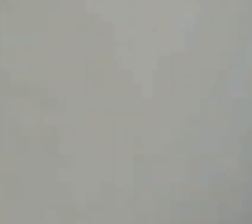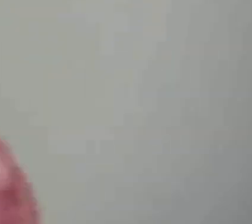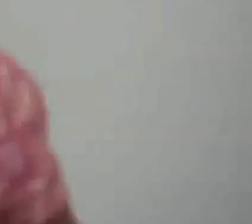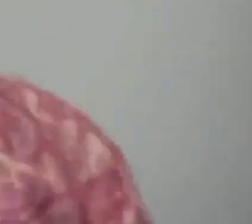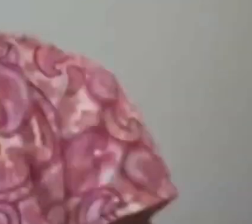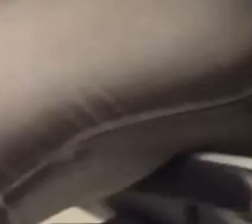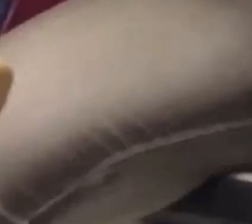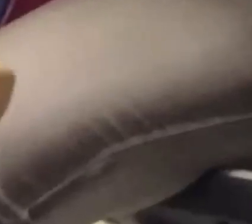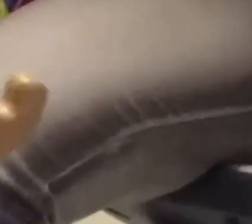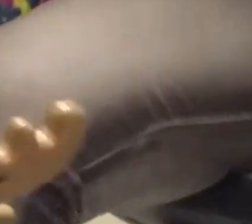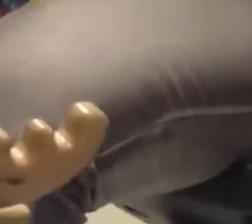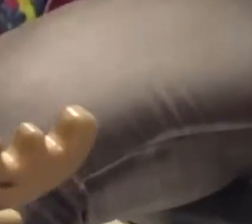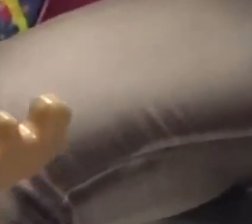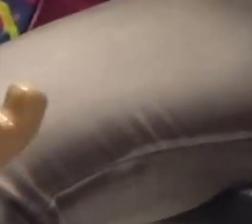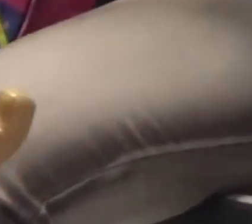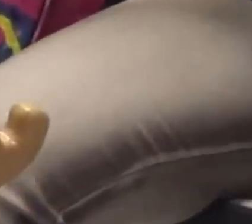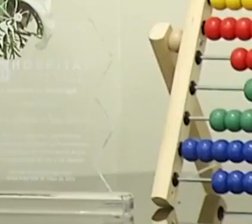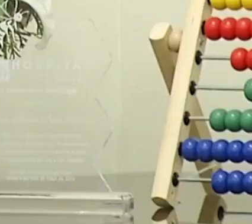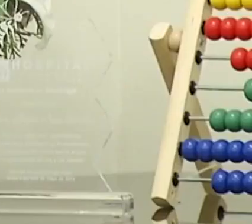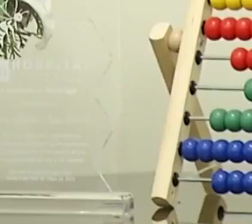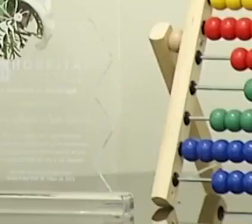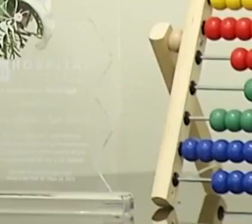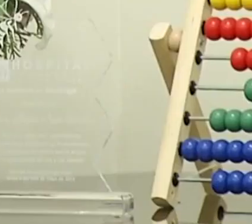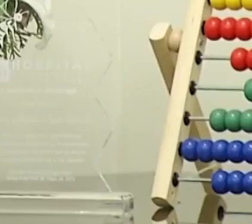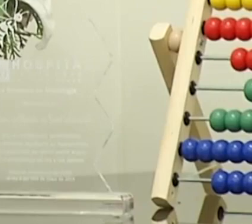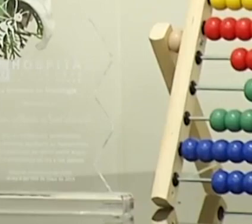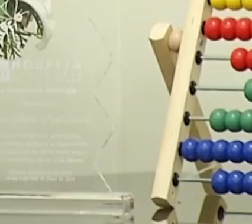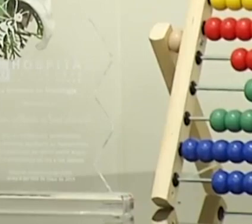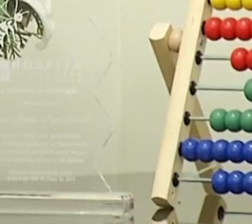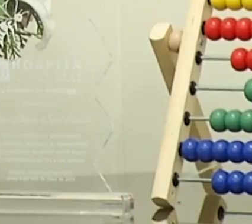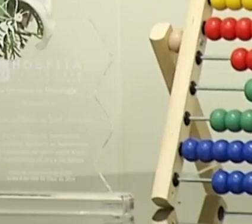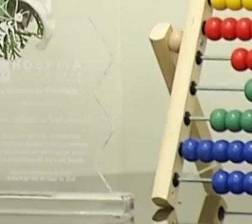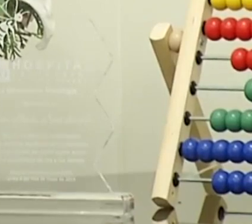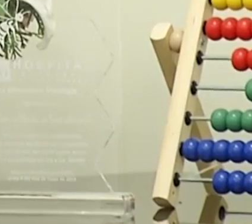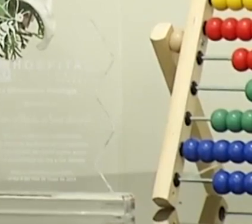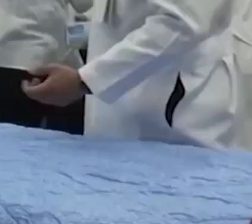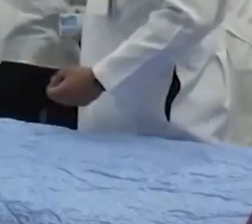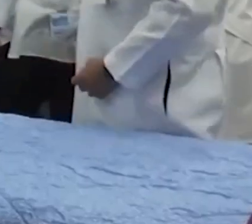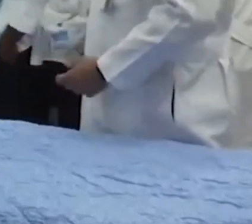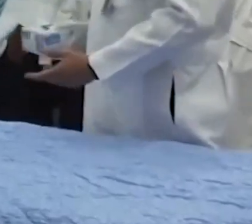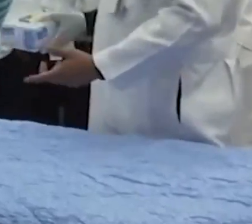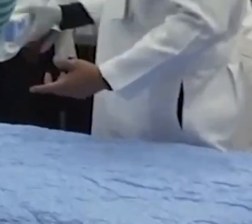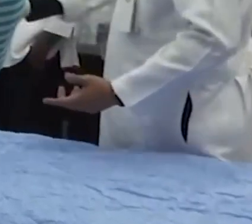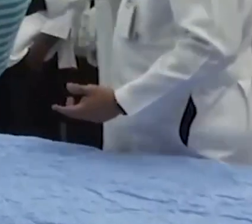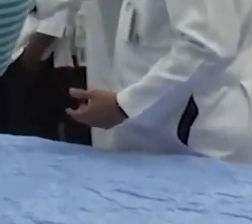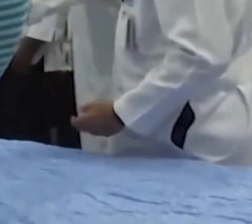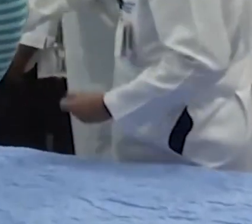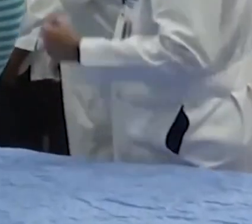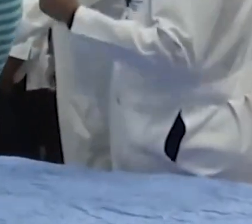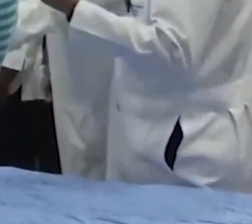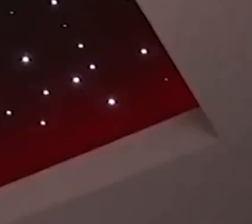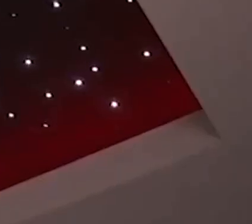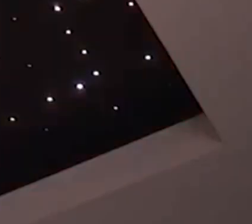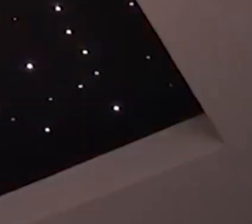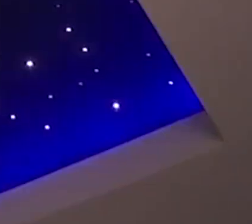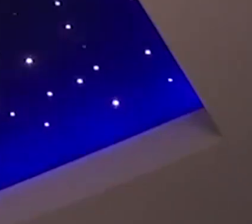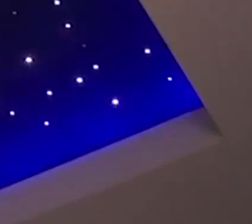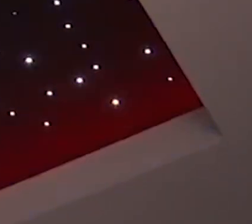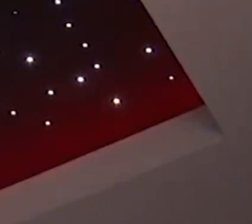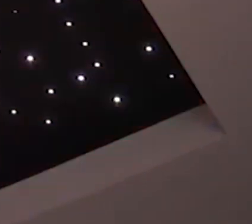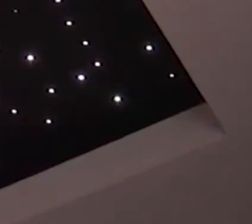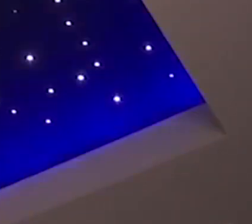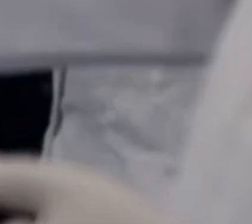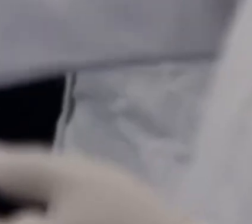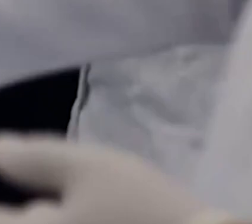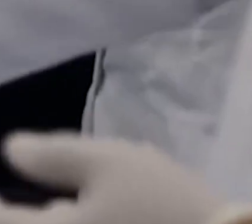Este es un hospital que cuenta con 4 niveles, con 166 camas, con 5 quirófanos, 4 en el tercer